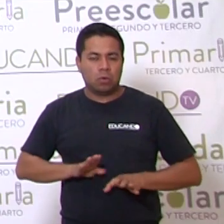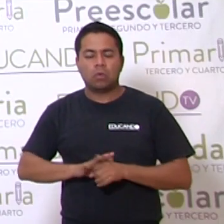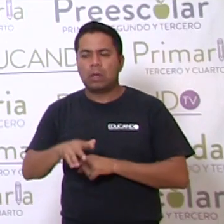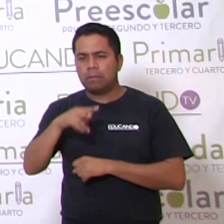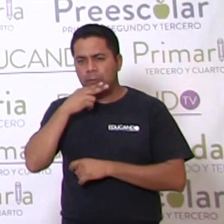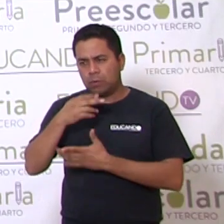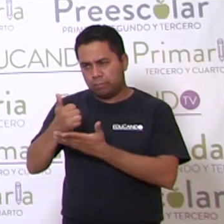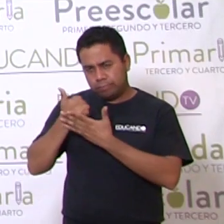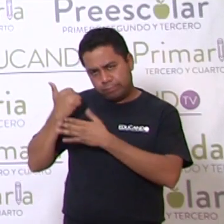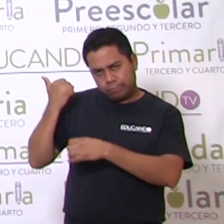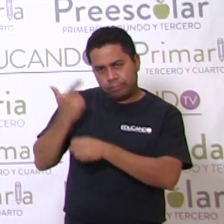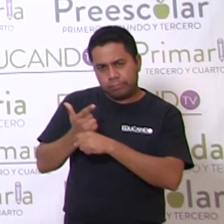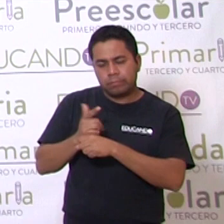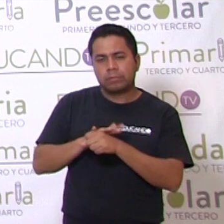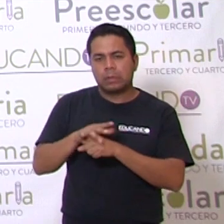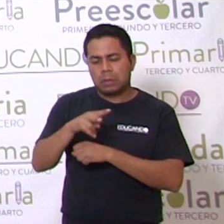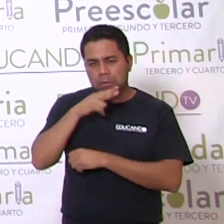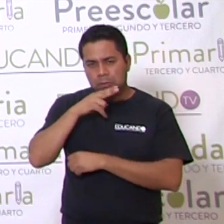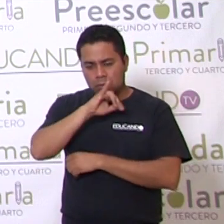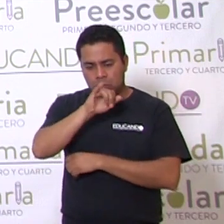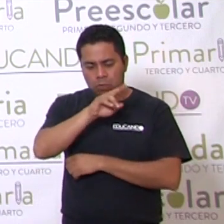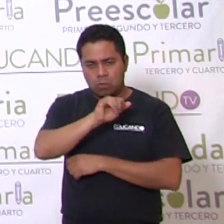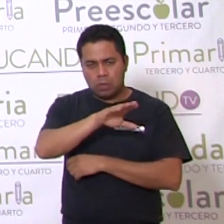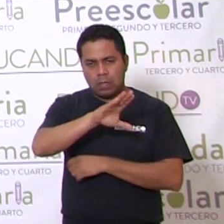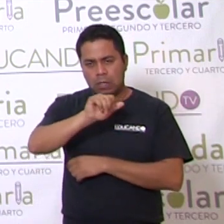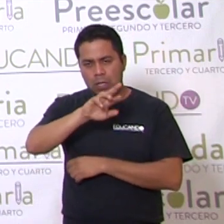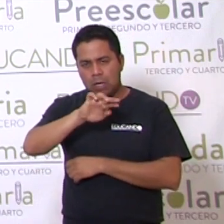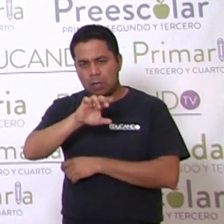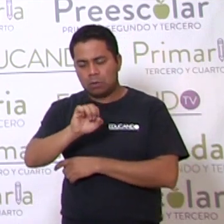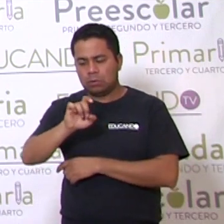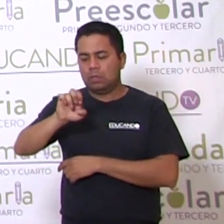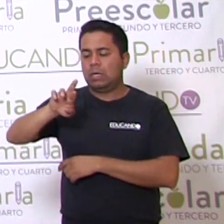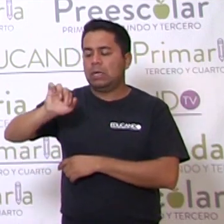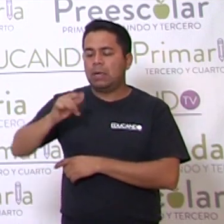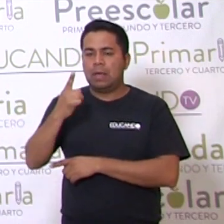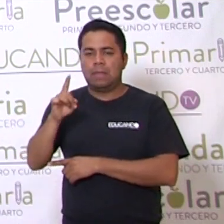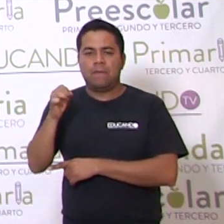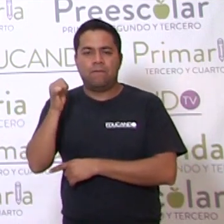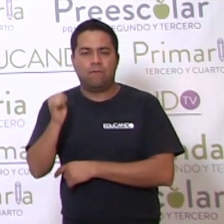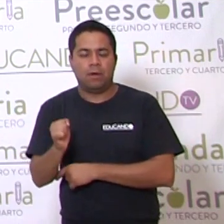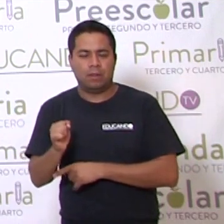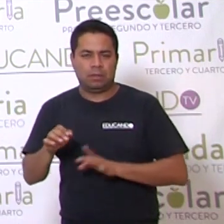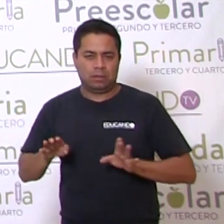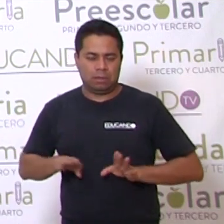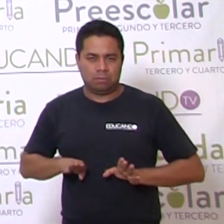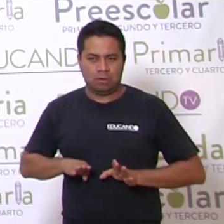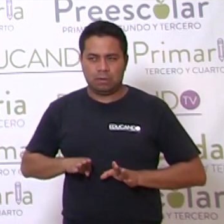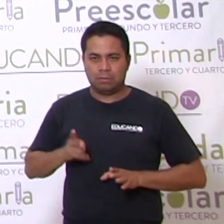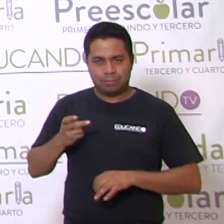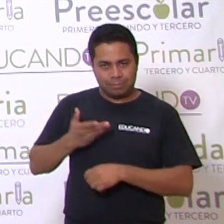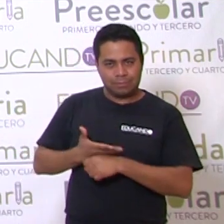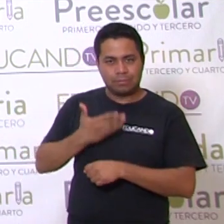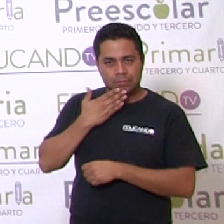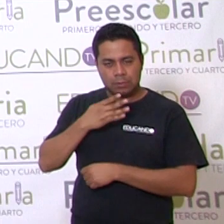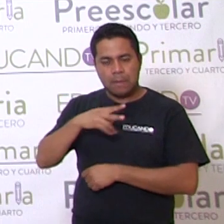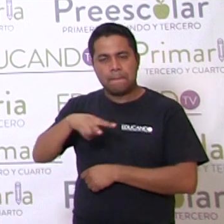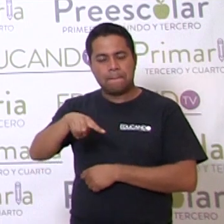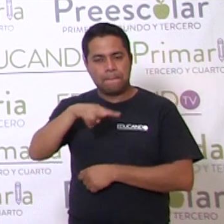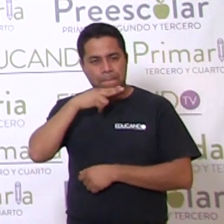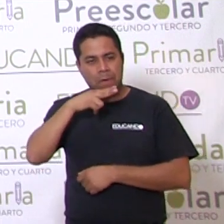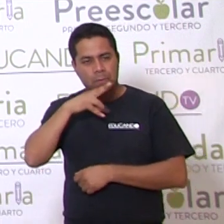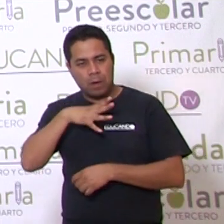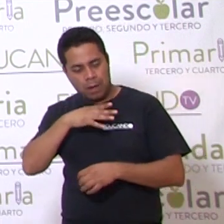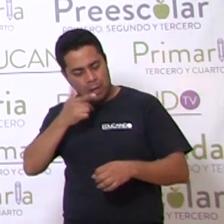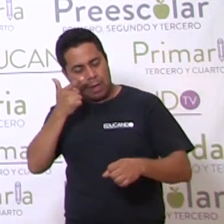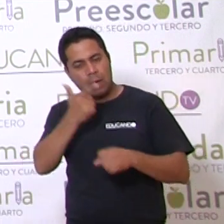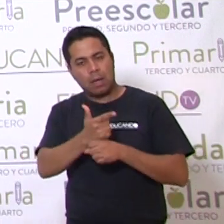Ayúdame a identificar el verbo. Juan Carlos era de fuerte temperamento. Muy bien, el verbo lo tenemos